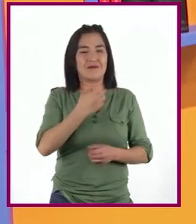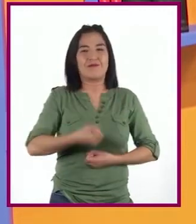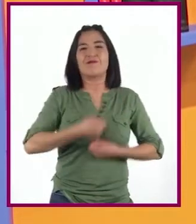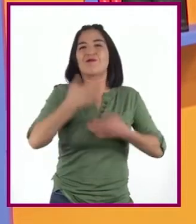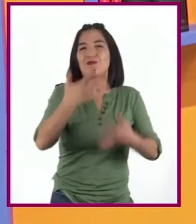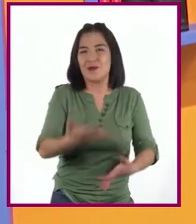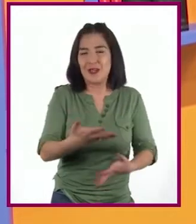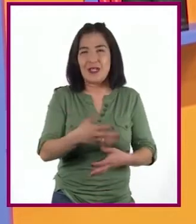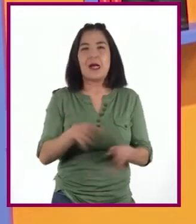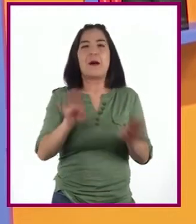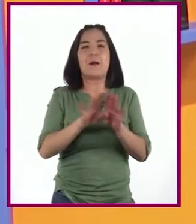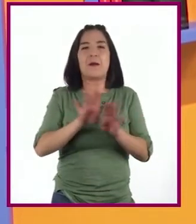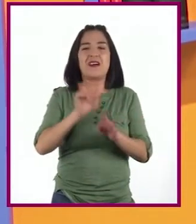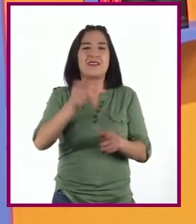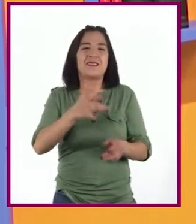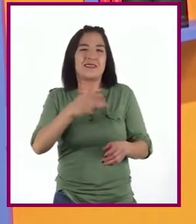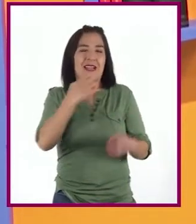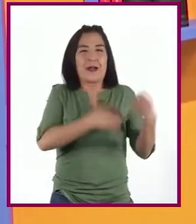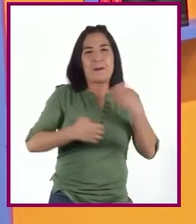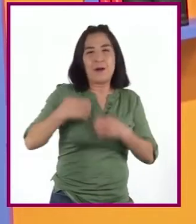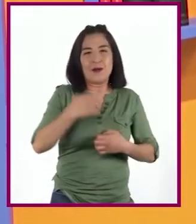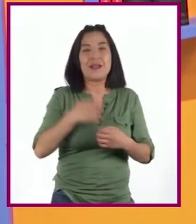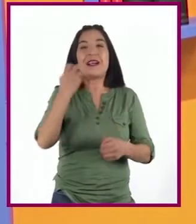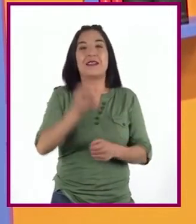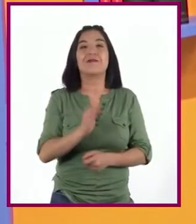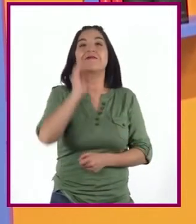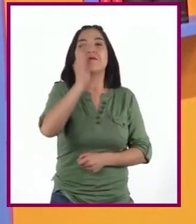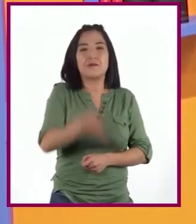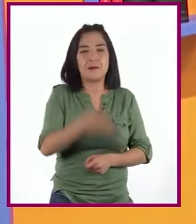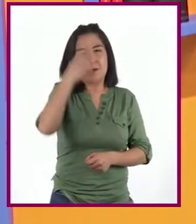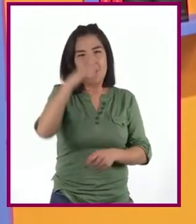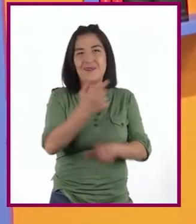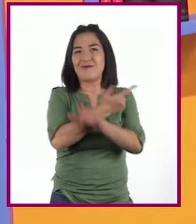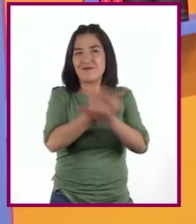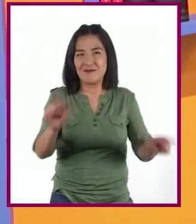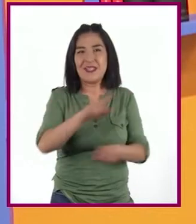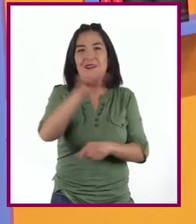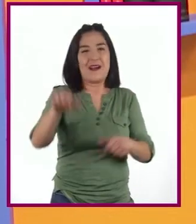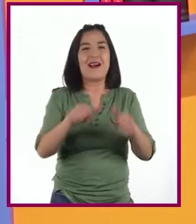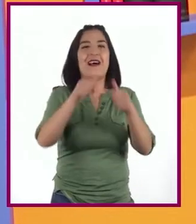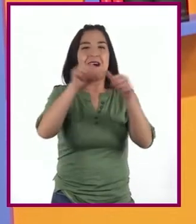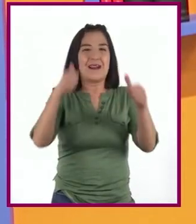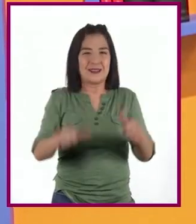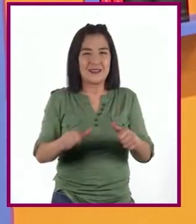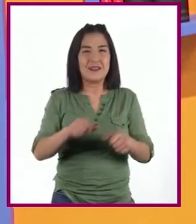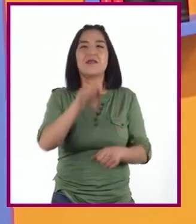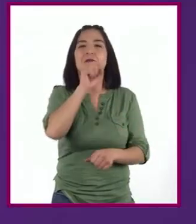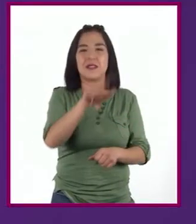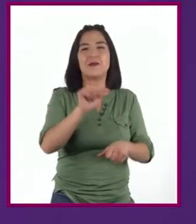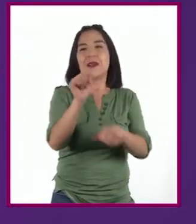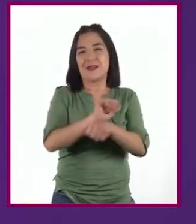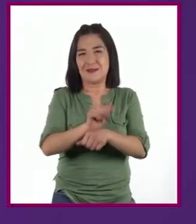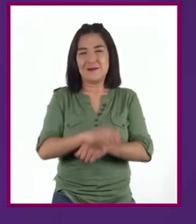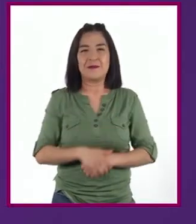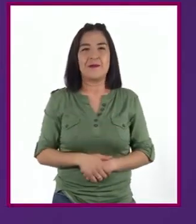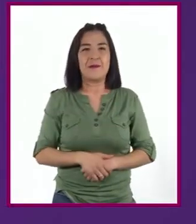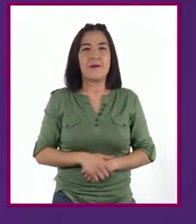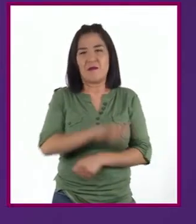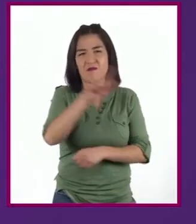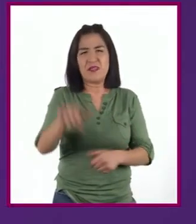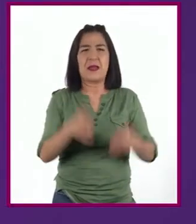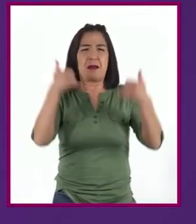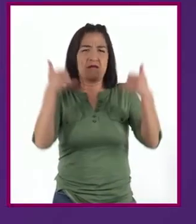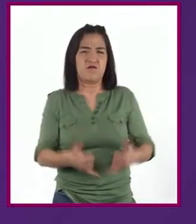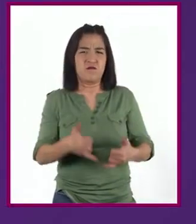la subjetividad, lo que permitió la liberación de los artistas y del arte. La